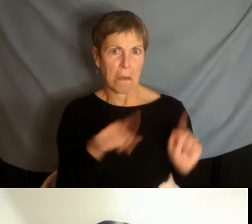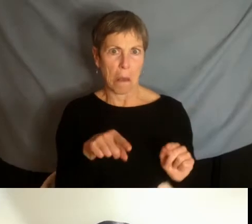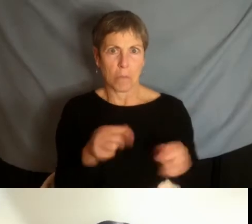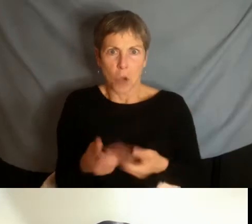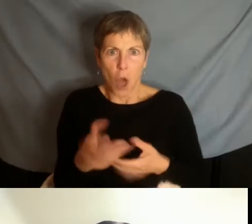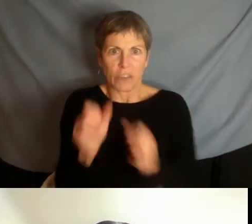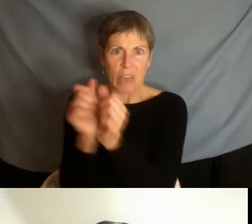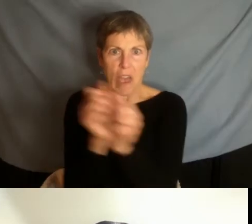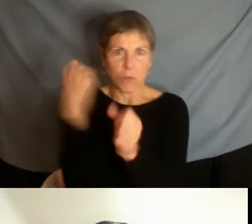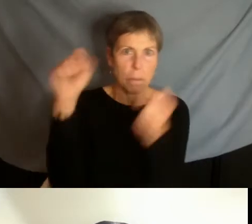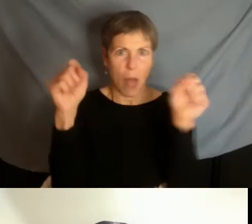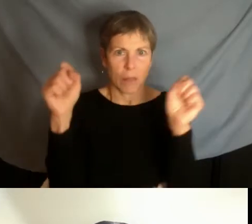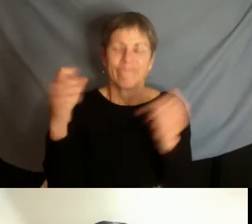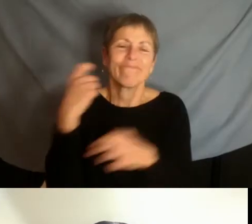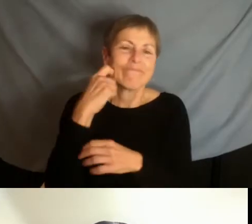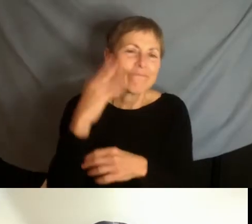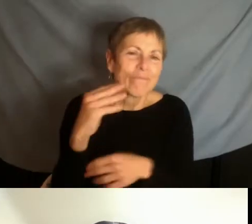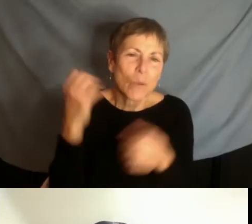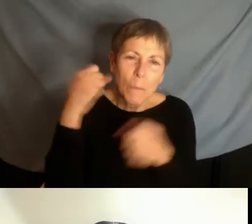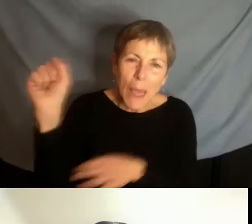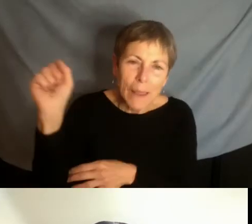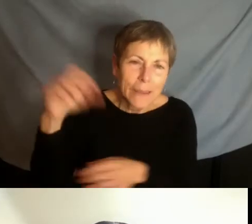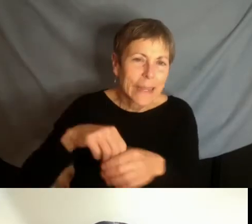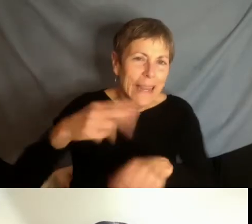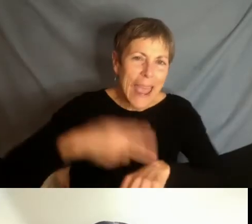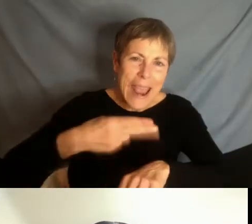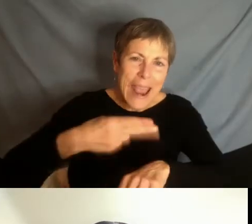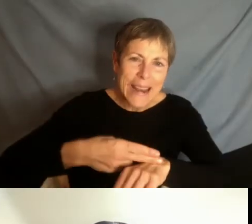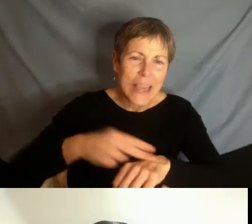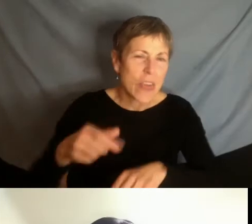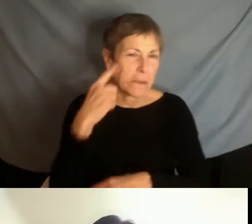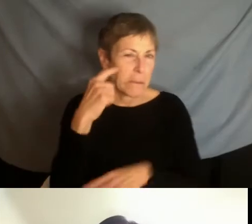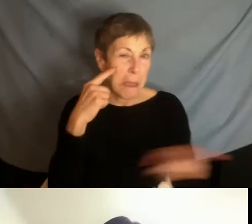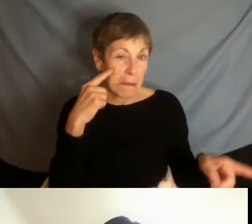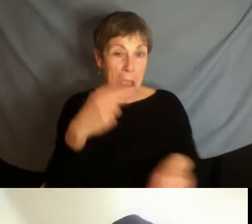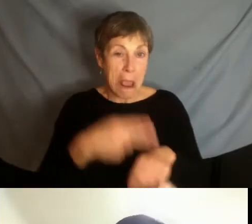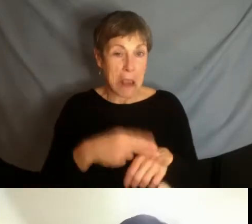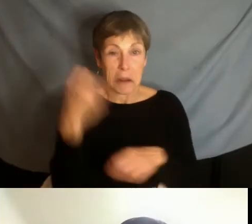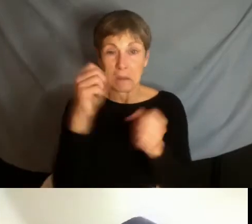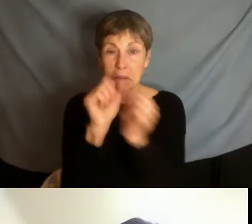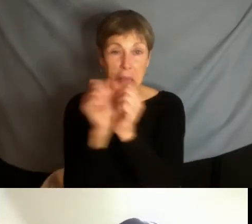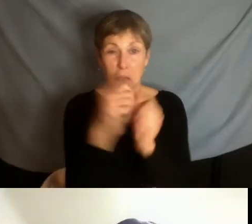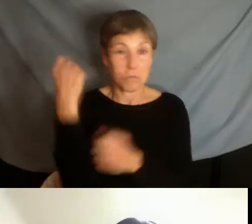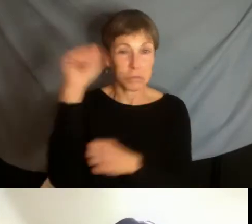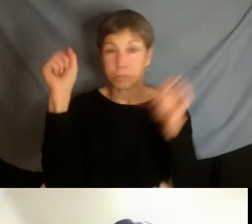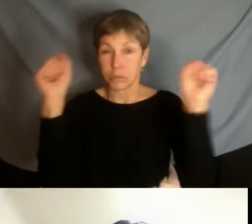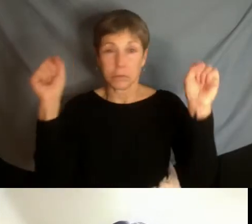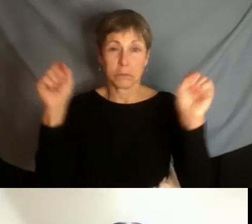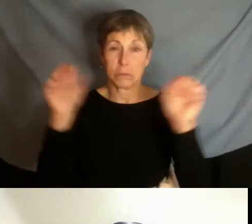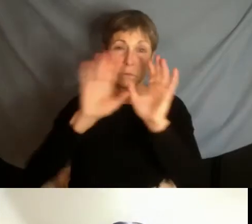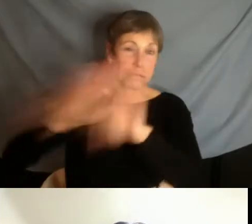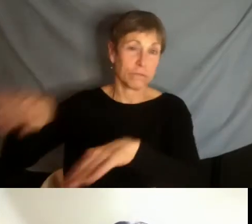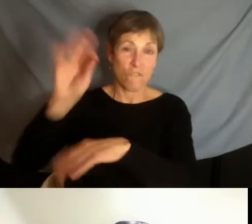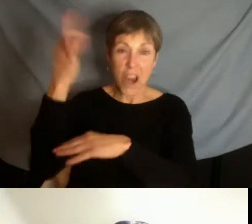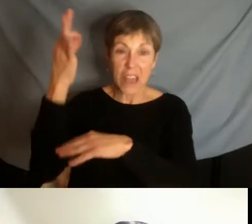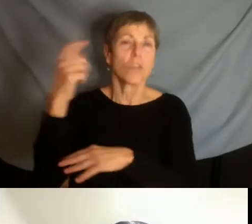dirigir rebeliones en contra de la esclavitud, porque por supuesto acaba de haber una rebelión en Haití, entonces el número de